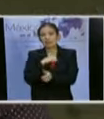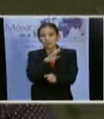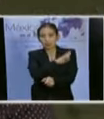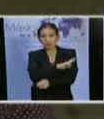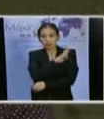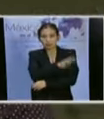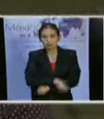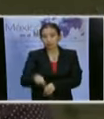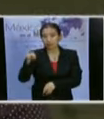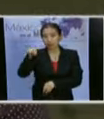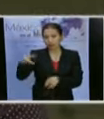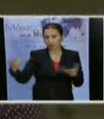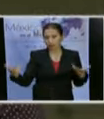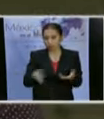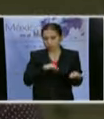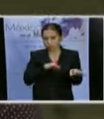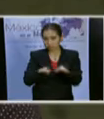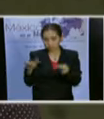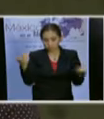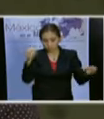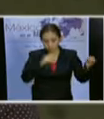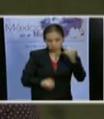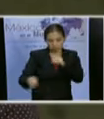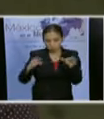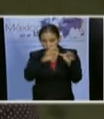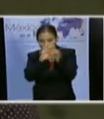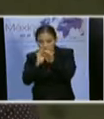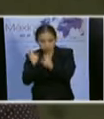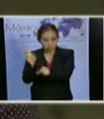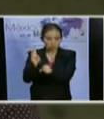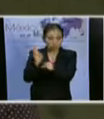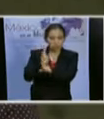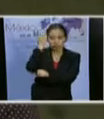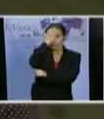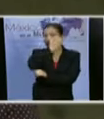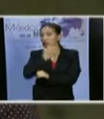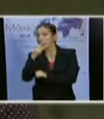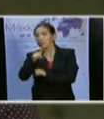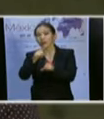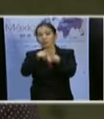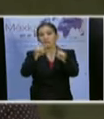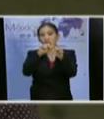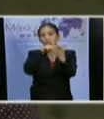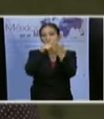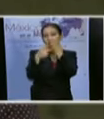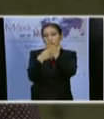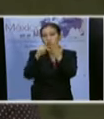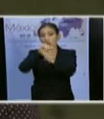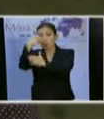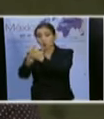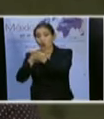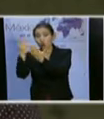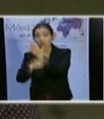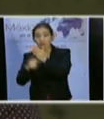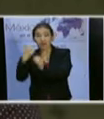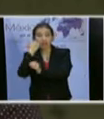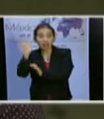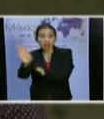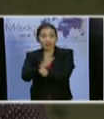particulares. Ha llevado a cabo la elaboración, coordinación, seguimiento y evaluación de diversos proyectos y programas que han